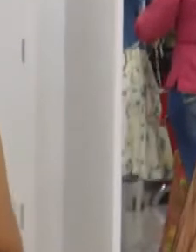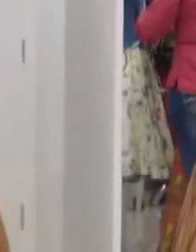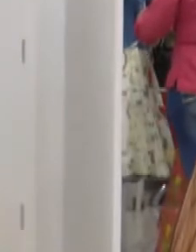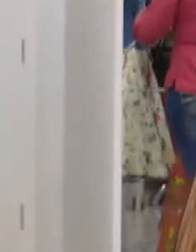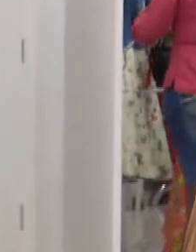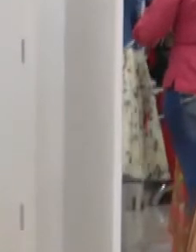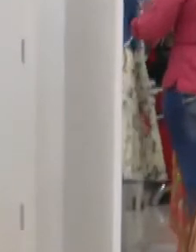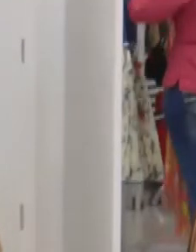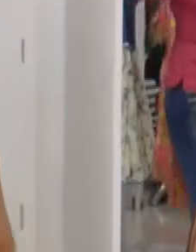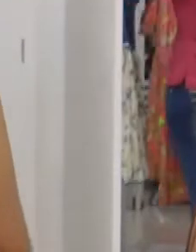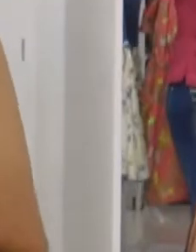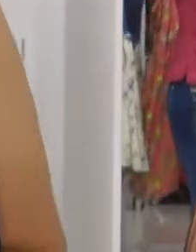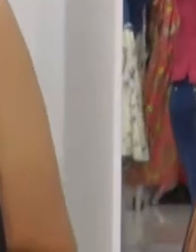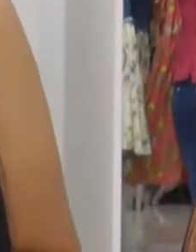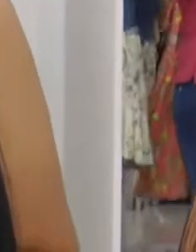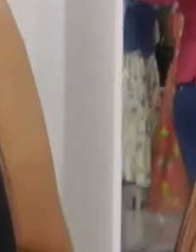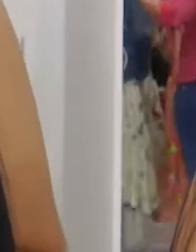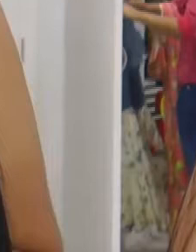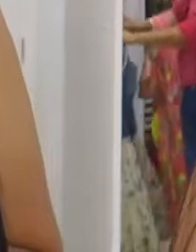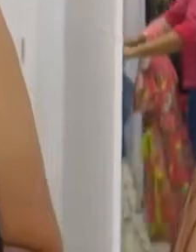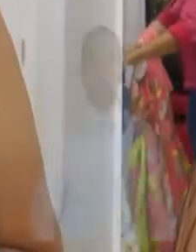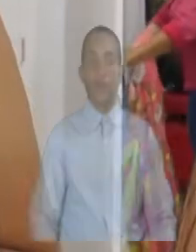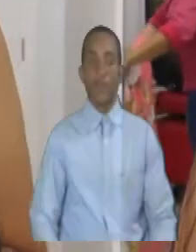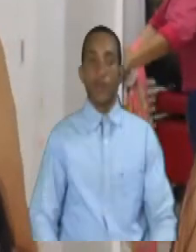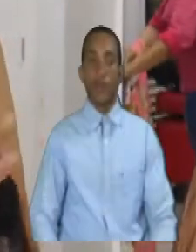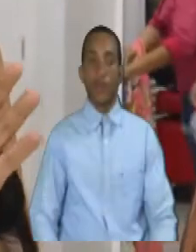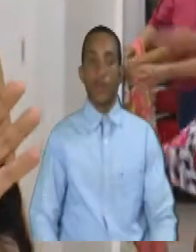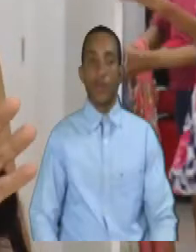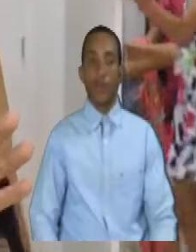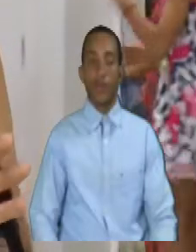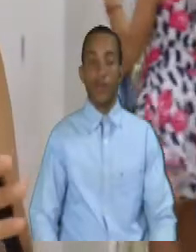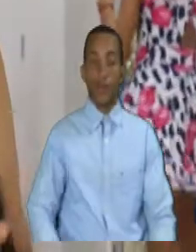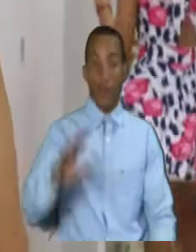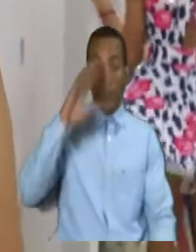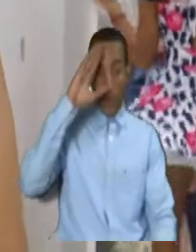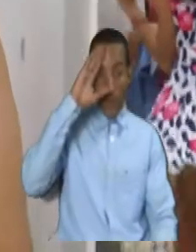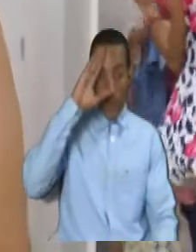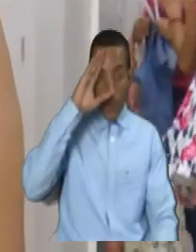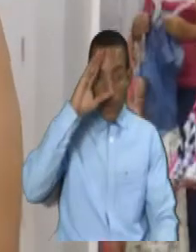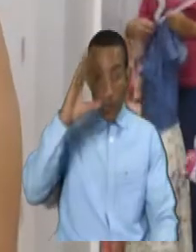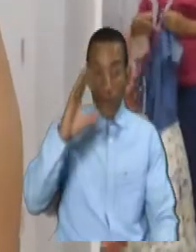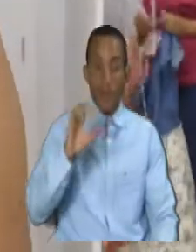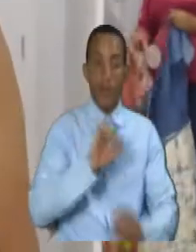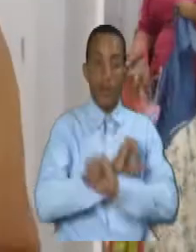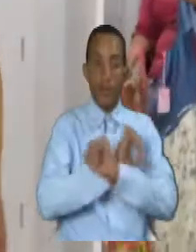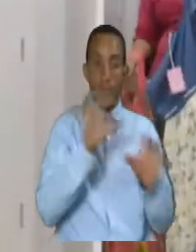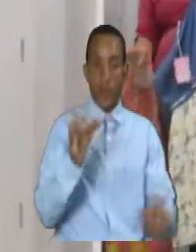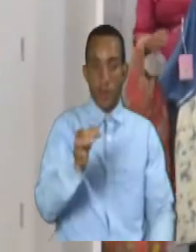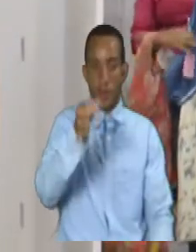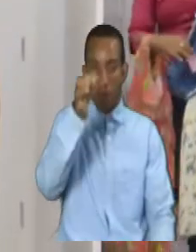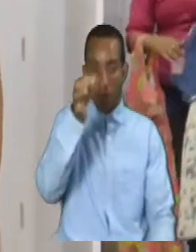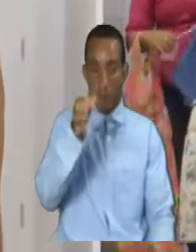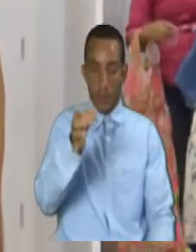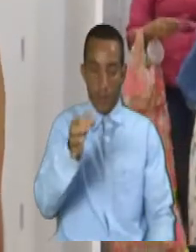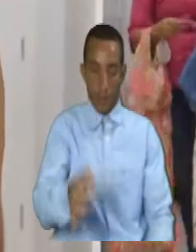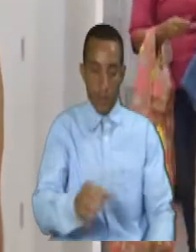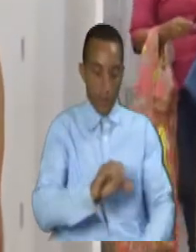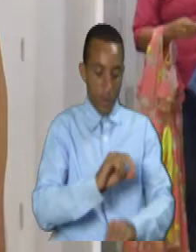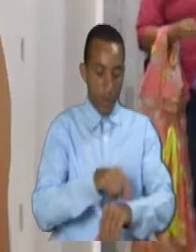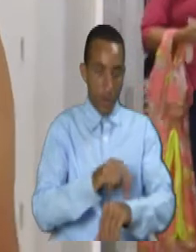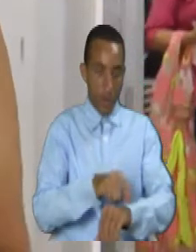Son las 10 en punto de la mañana y nosotros llegamos hasta todos sus hogares. Hoy no estamos en nuestro set, toda esta semana nos la hemos